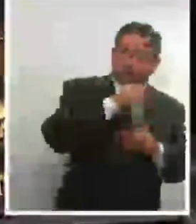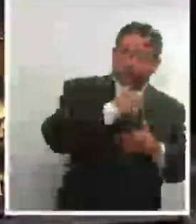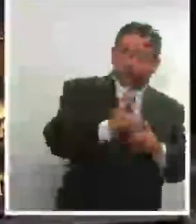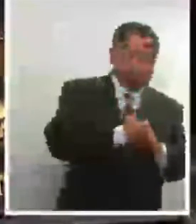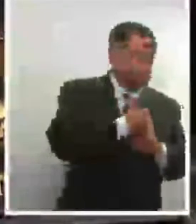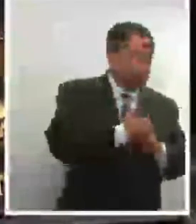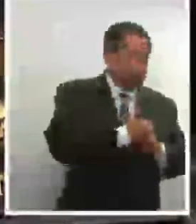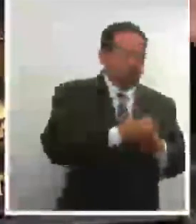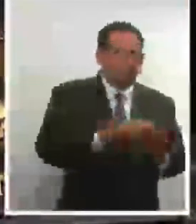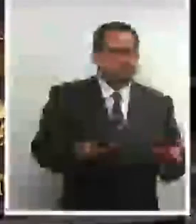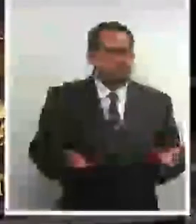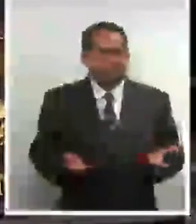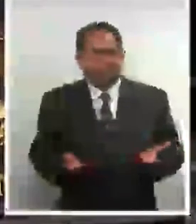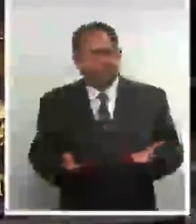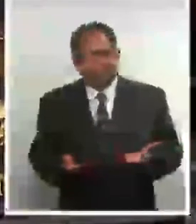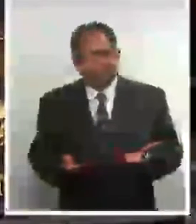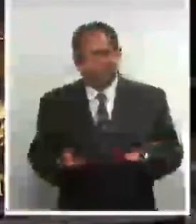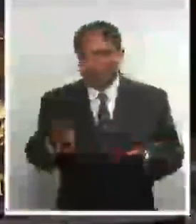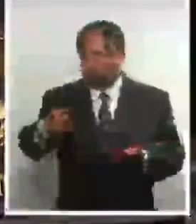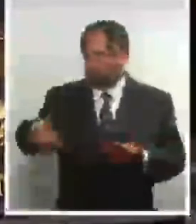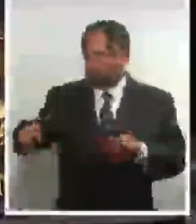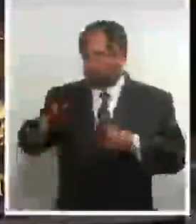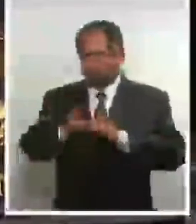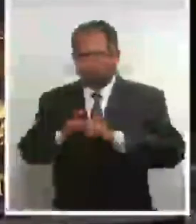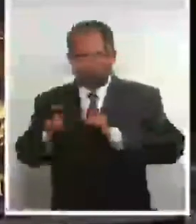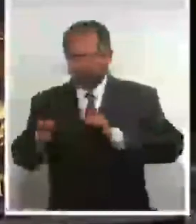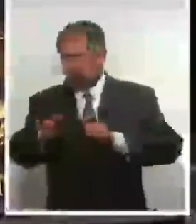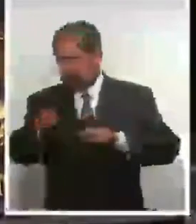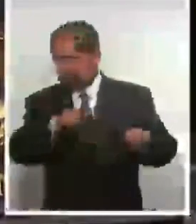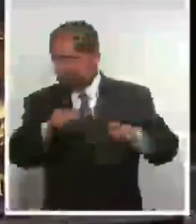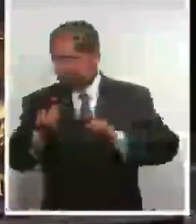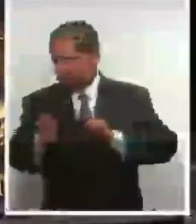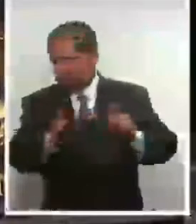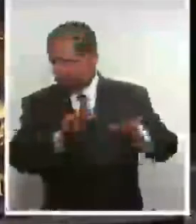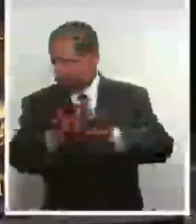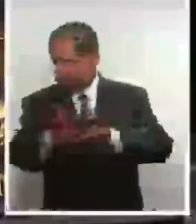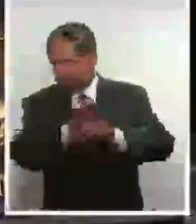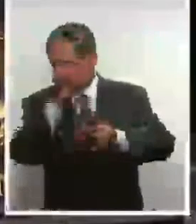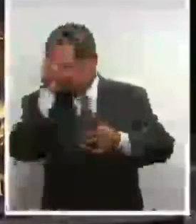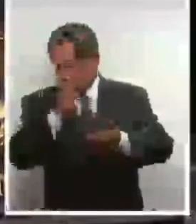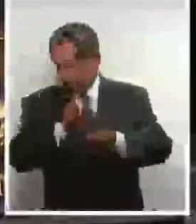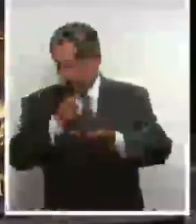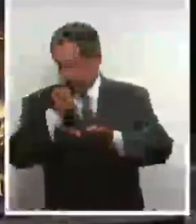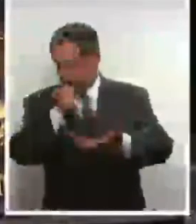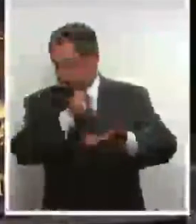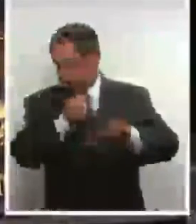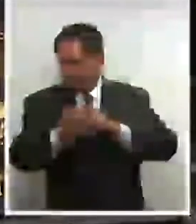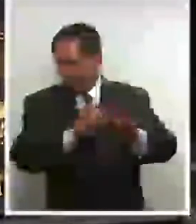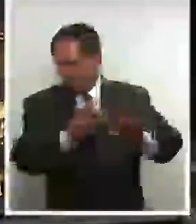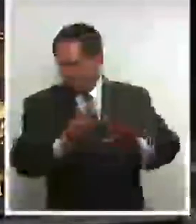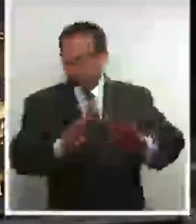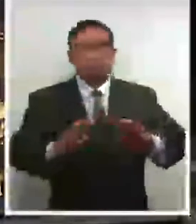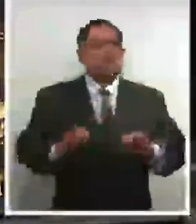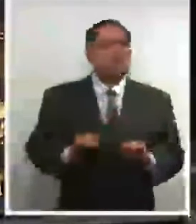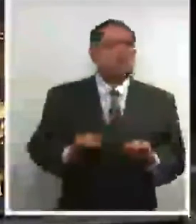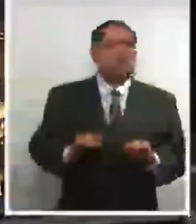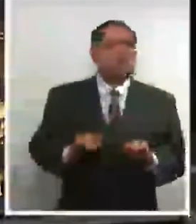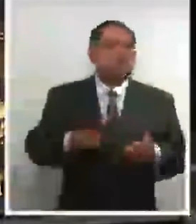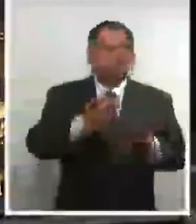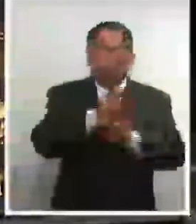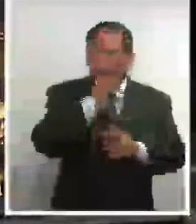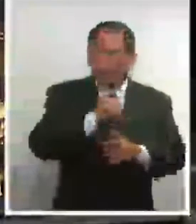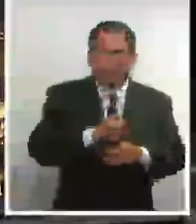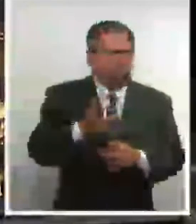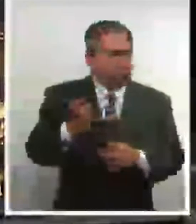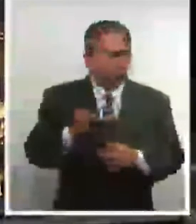nuestros. Nosotros nos repartimos los cargos, el presupuesto, nos repartimos el botín. Eso